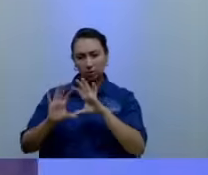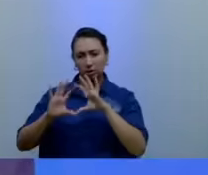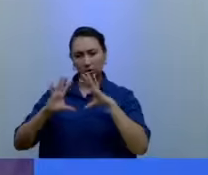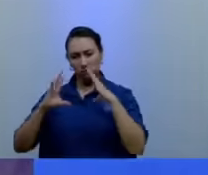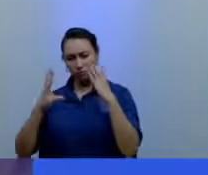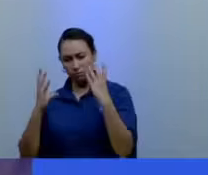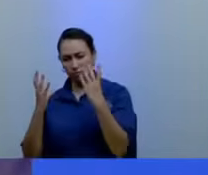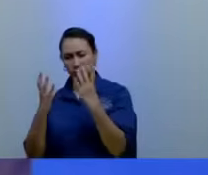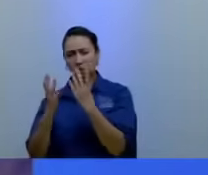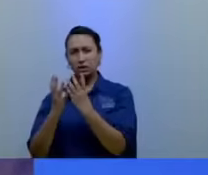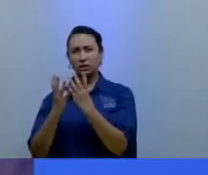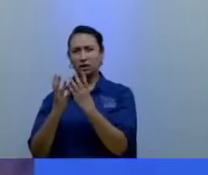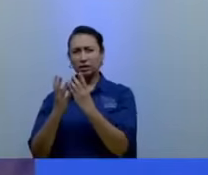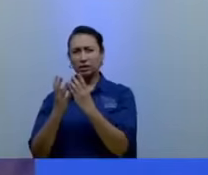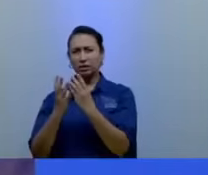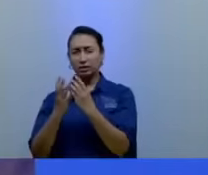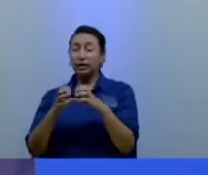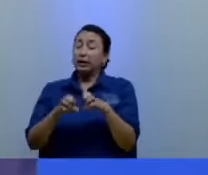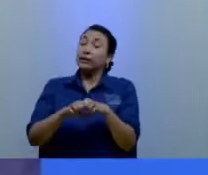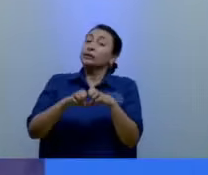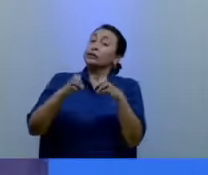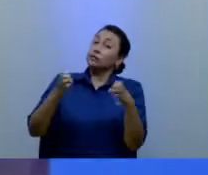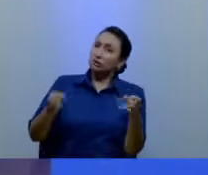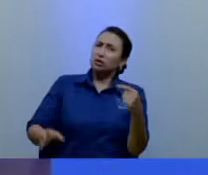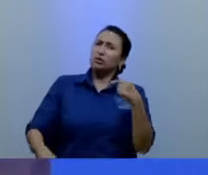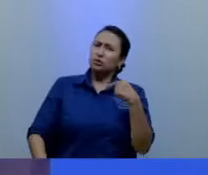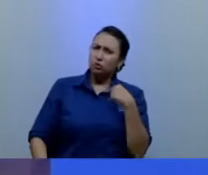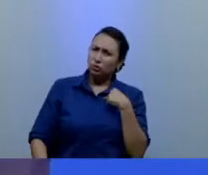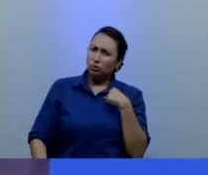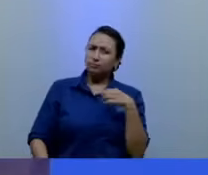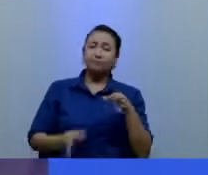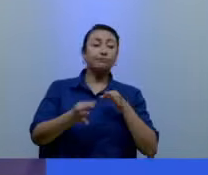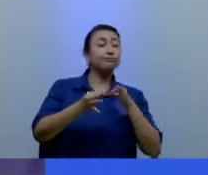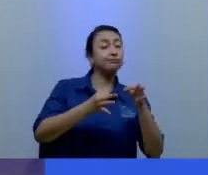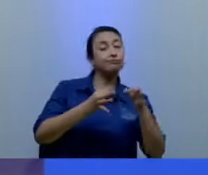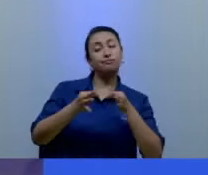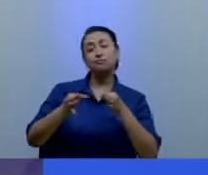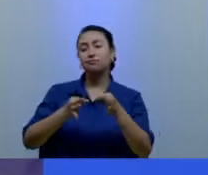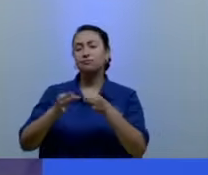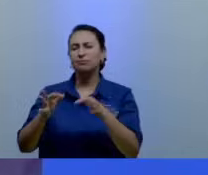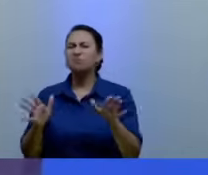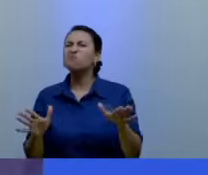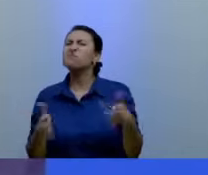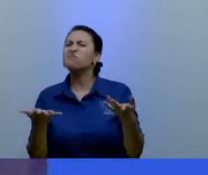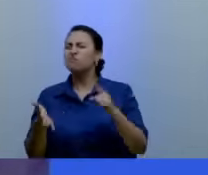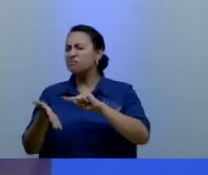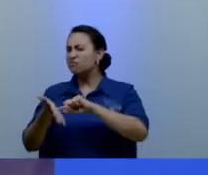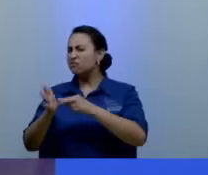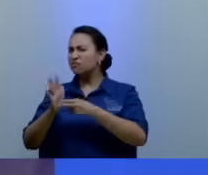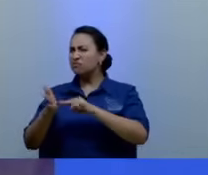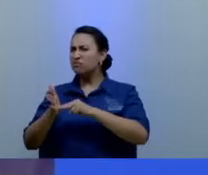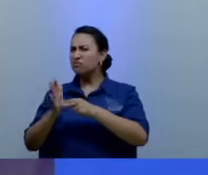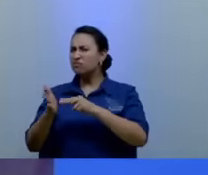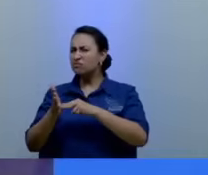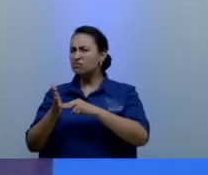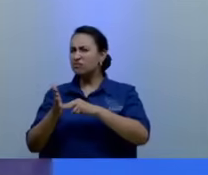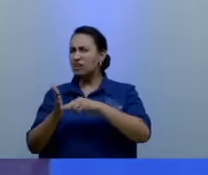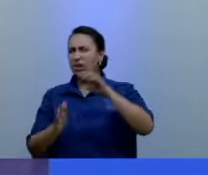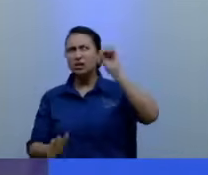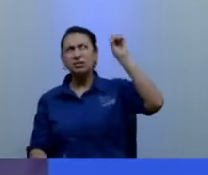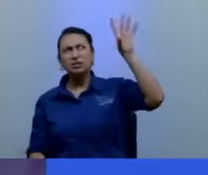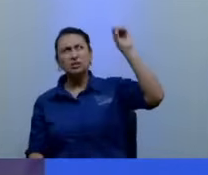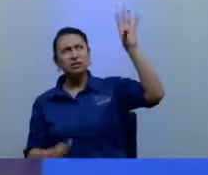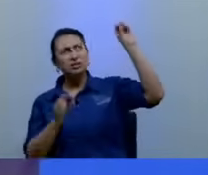diría que eso tiene que ser algo que se despierte en nuestro corazón para aprenderlo.